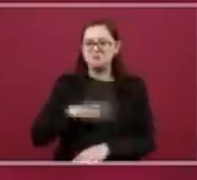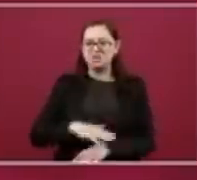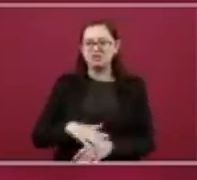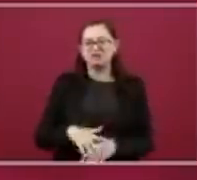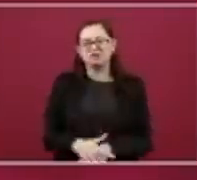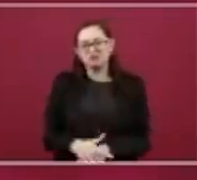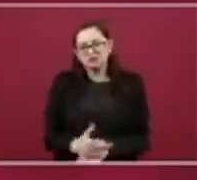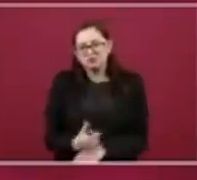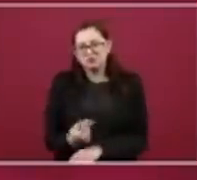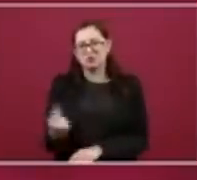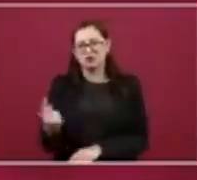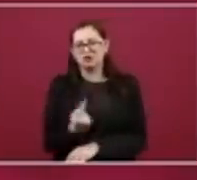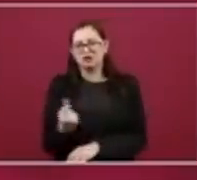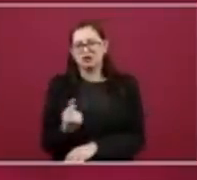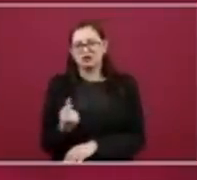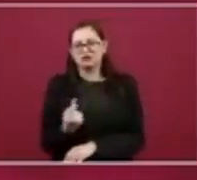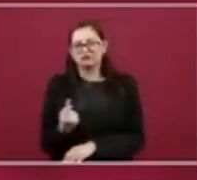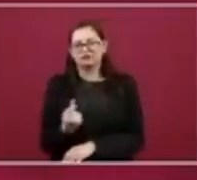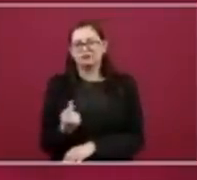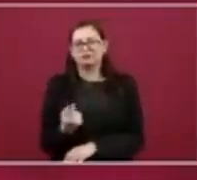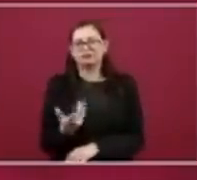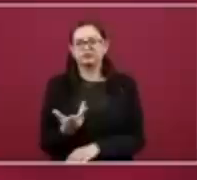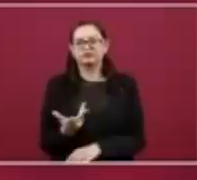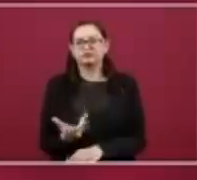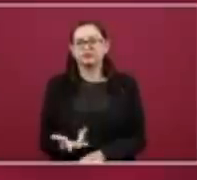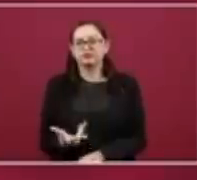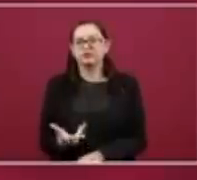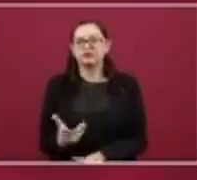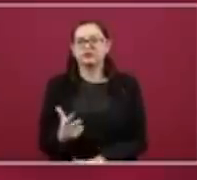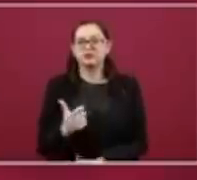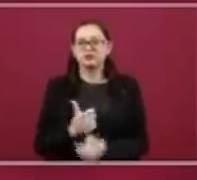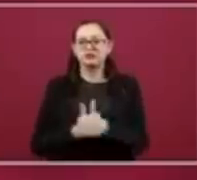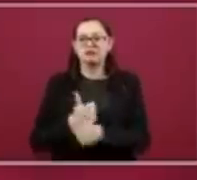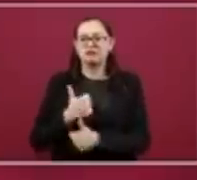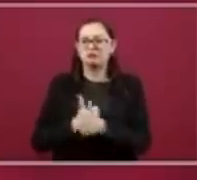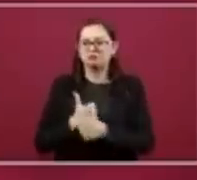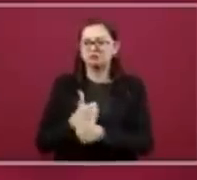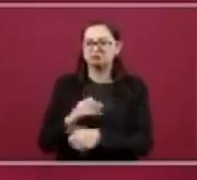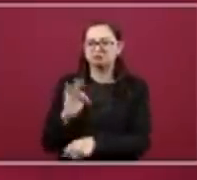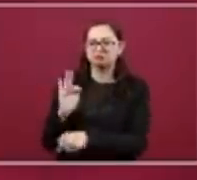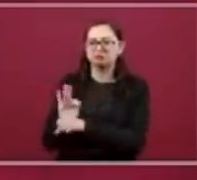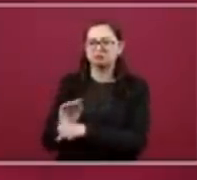porque hubo una competencia desleal.